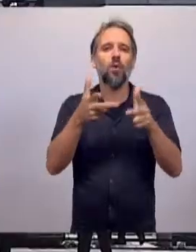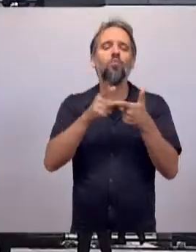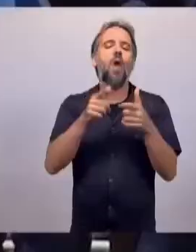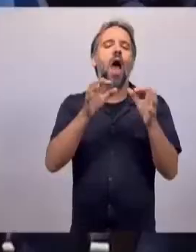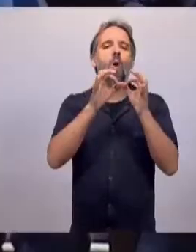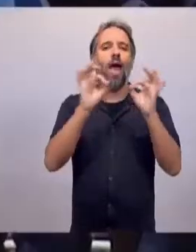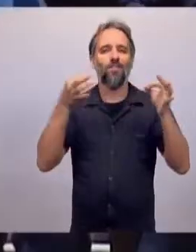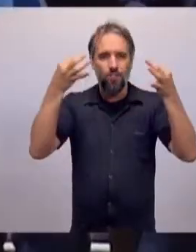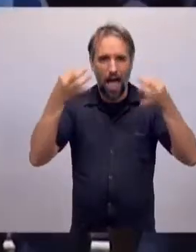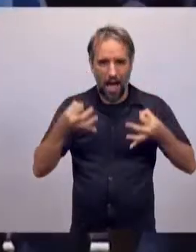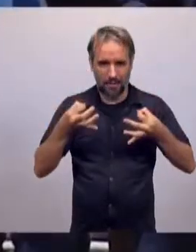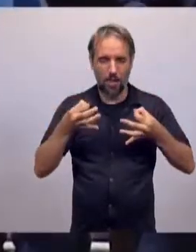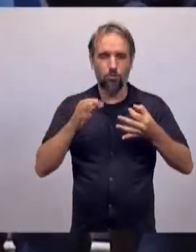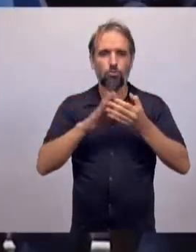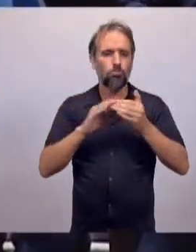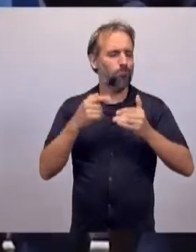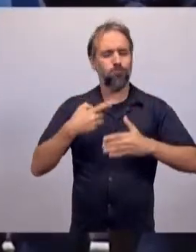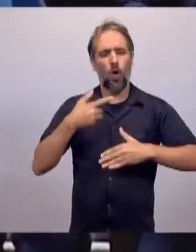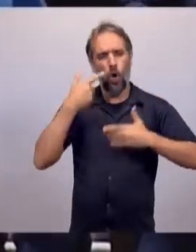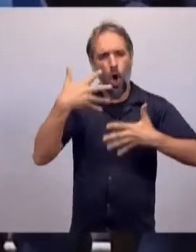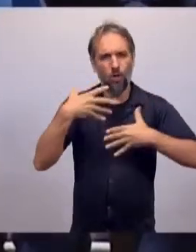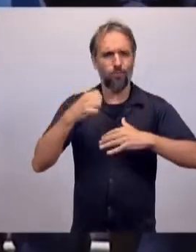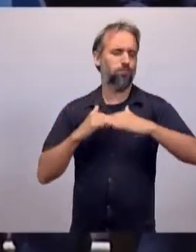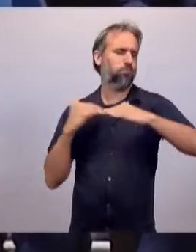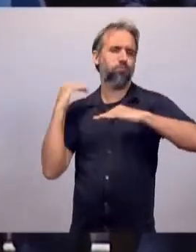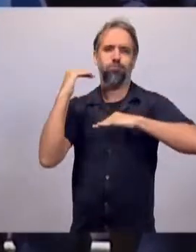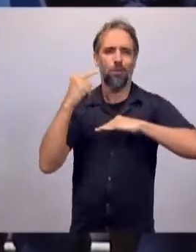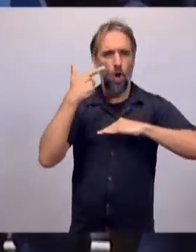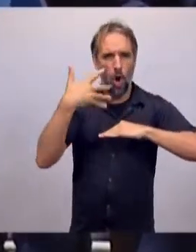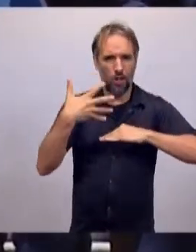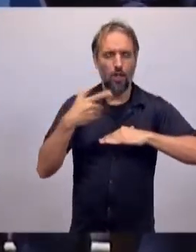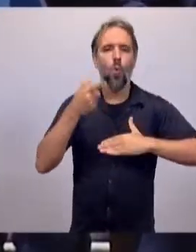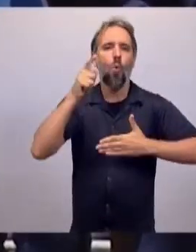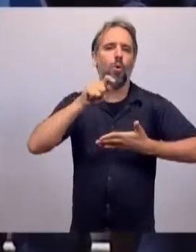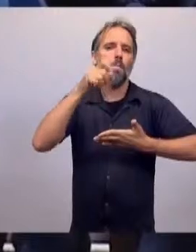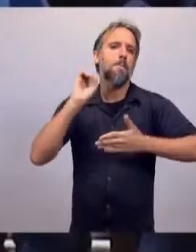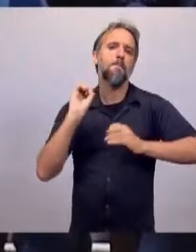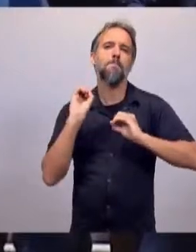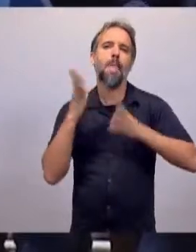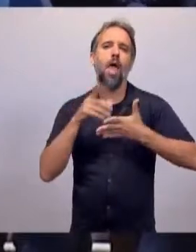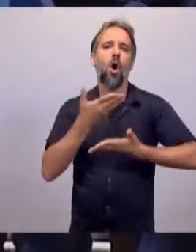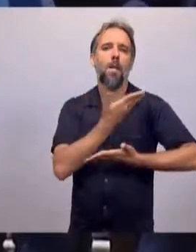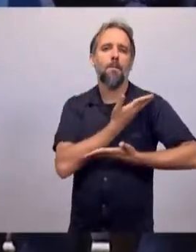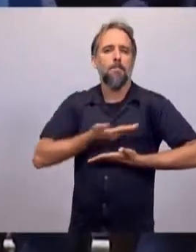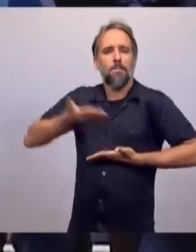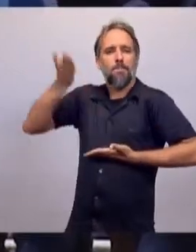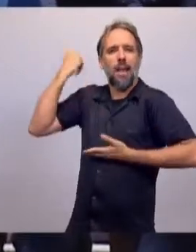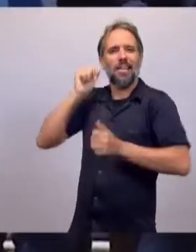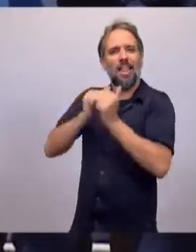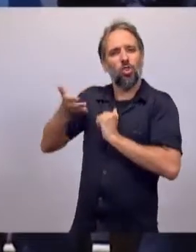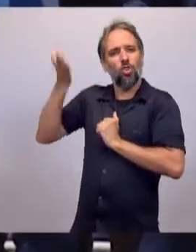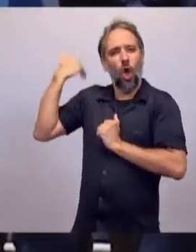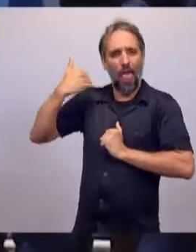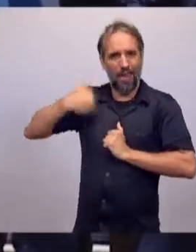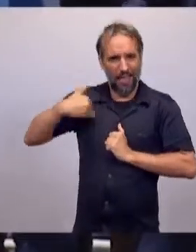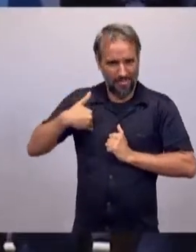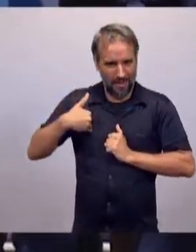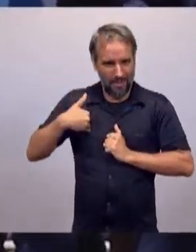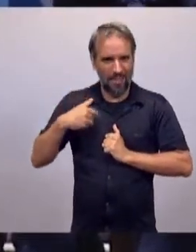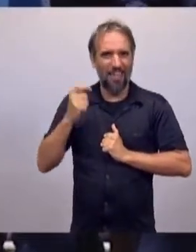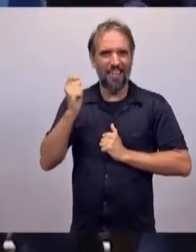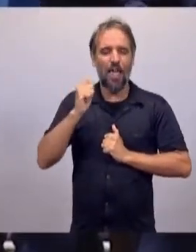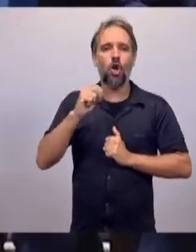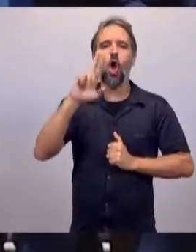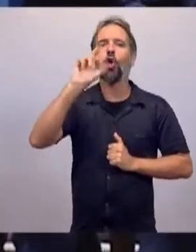frase sobresaliente de uno de los mejores presidentes de la historia argentina, que fue